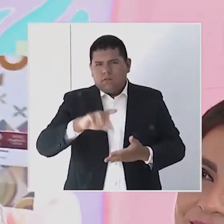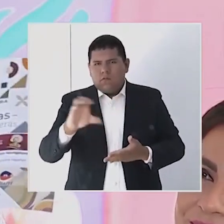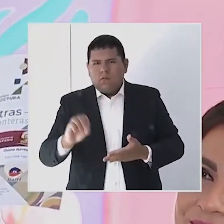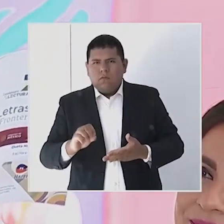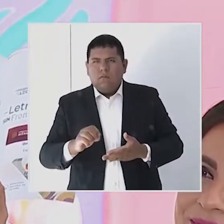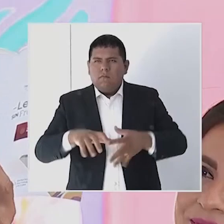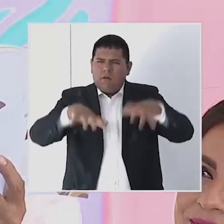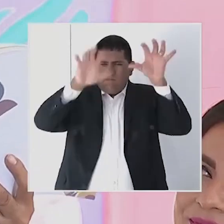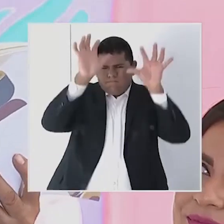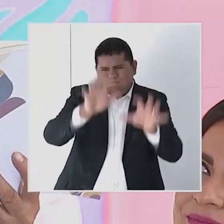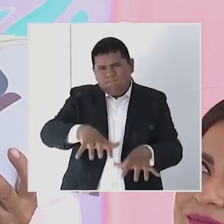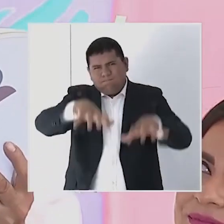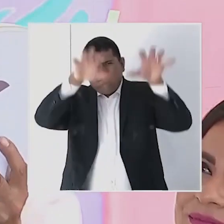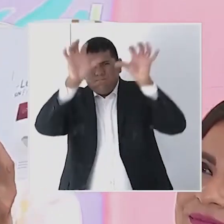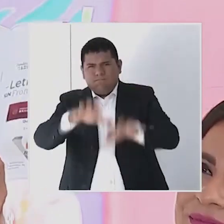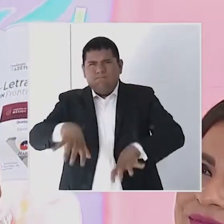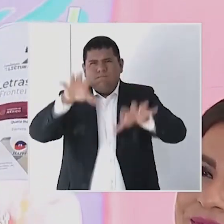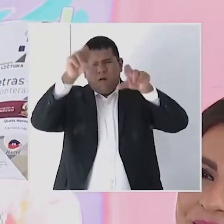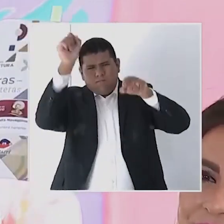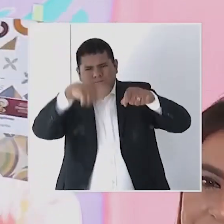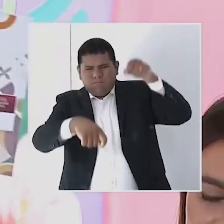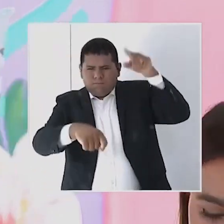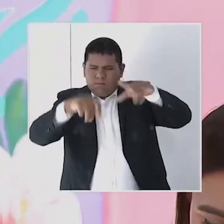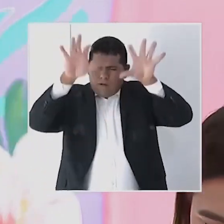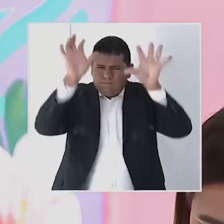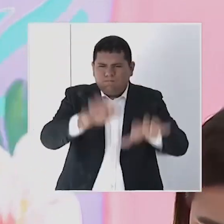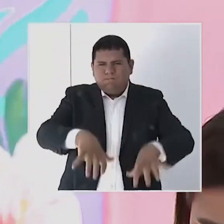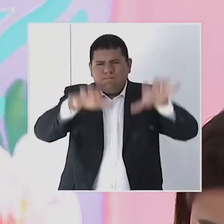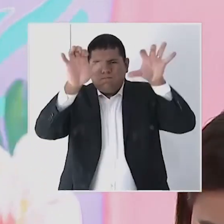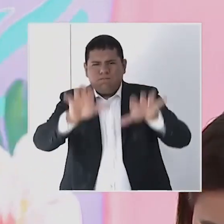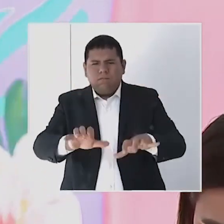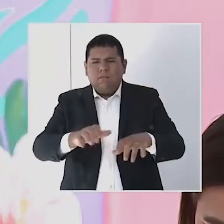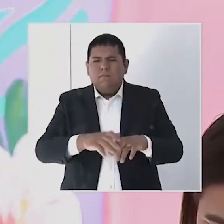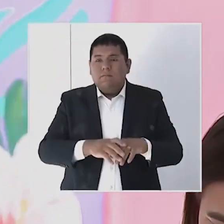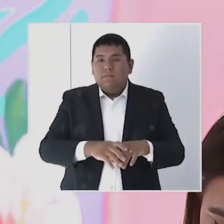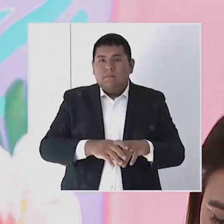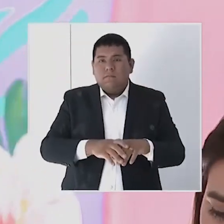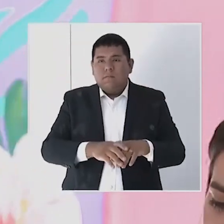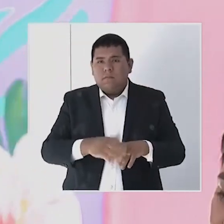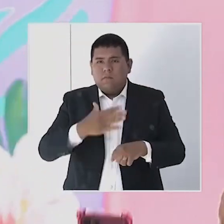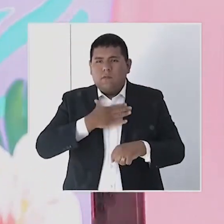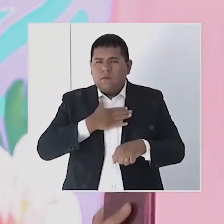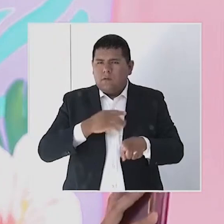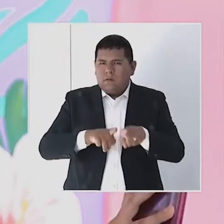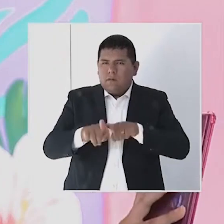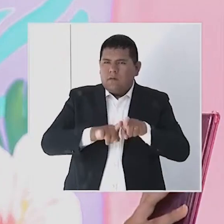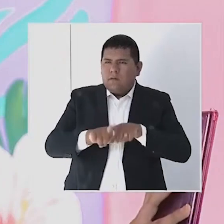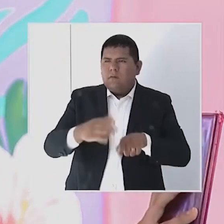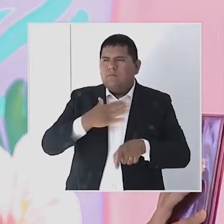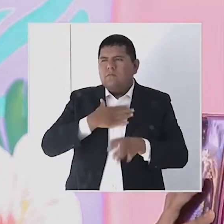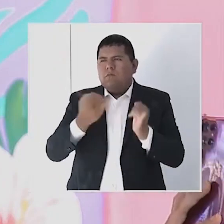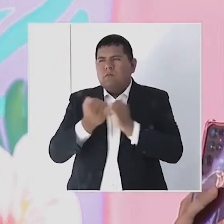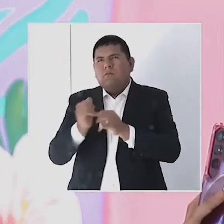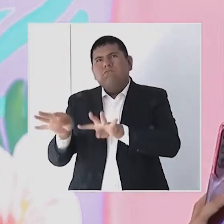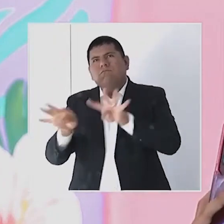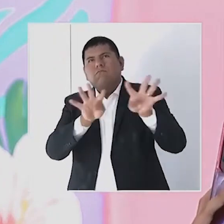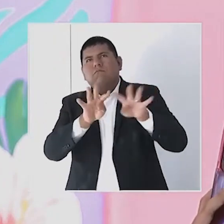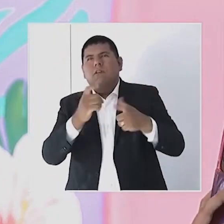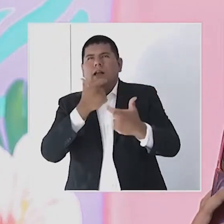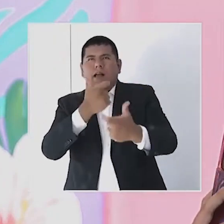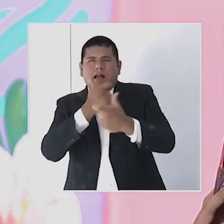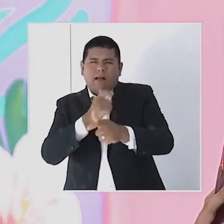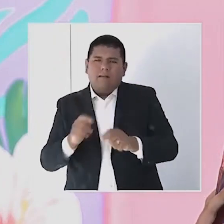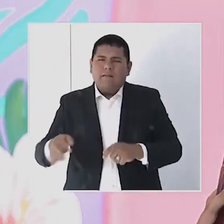Está lloviendo, llueve, y muertos de la risa, mis hermanos y yo, corremos por